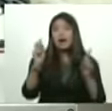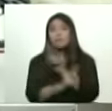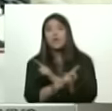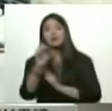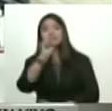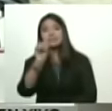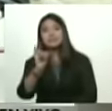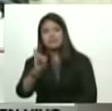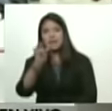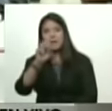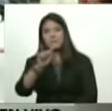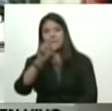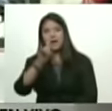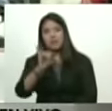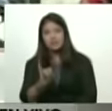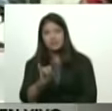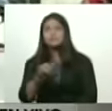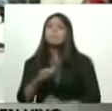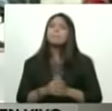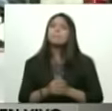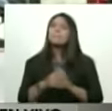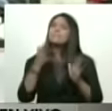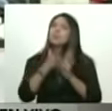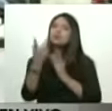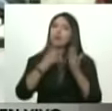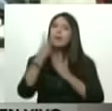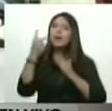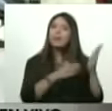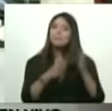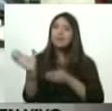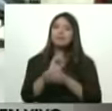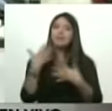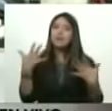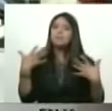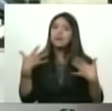contemplado, Anabel, dentro del plan de emergencia del decreto.